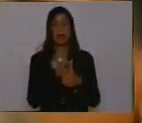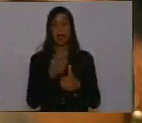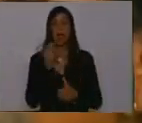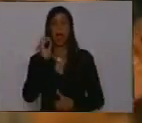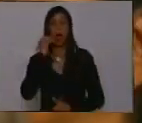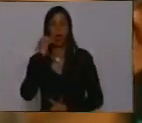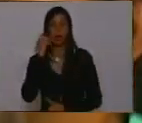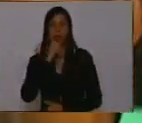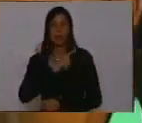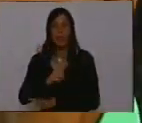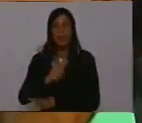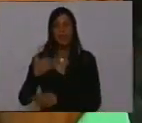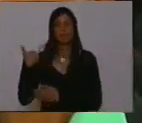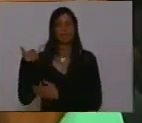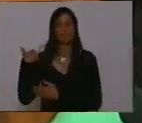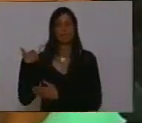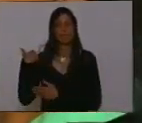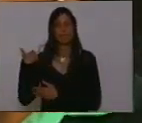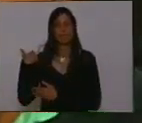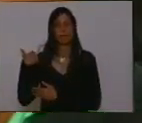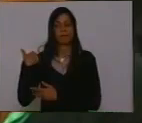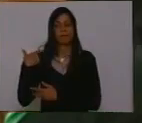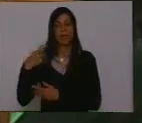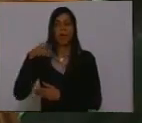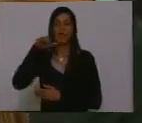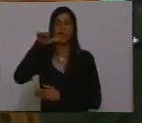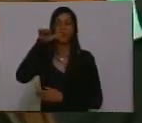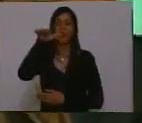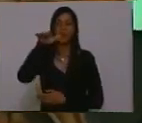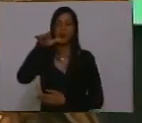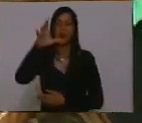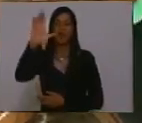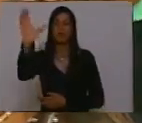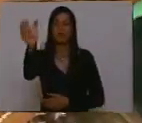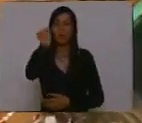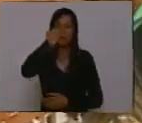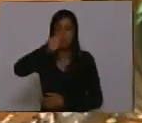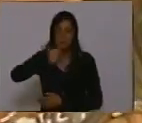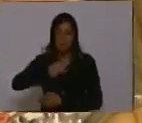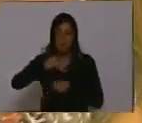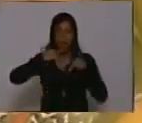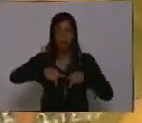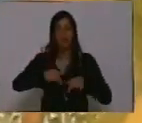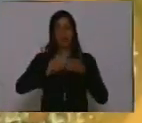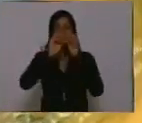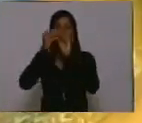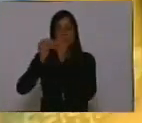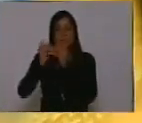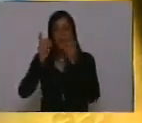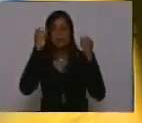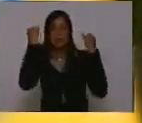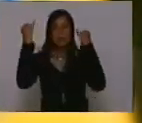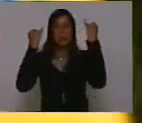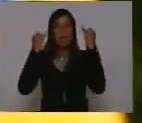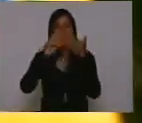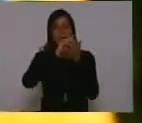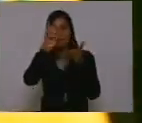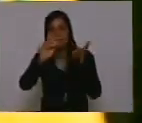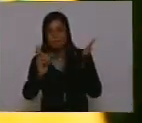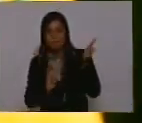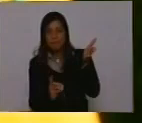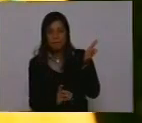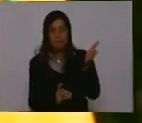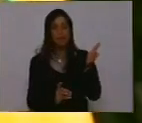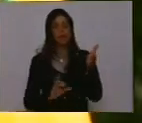allá, al futuro. Traigamos el futuro aquí, diseñémoslo y sin duda alguna